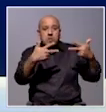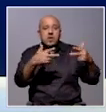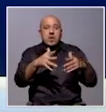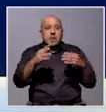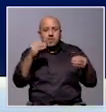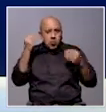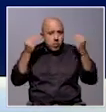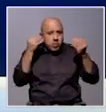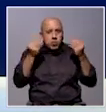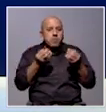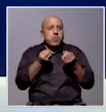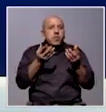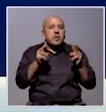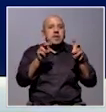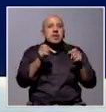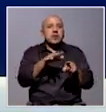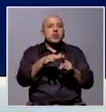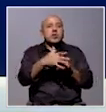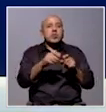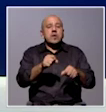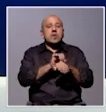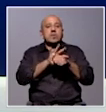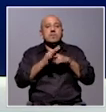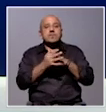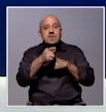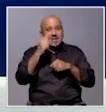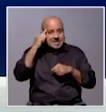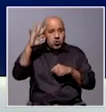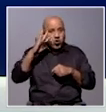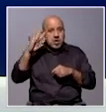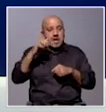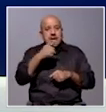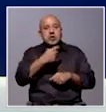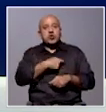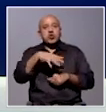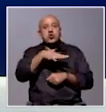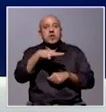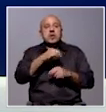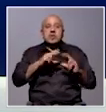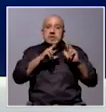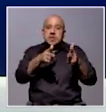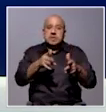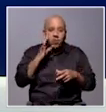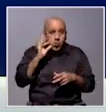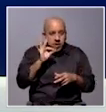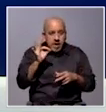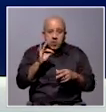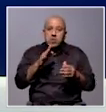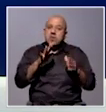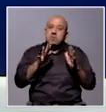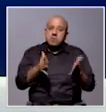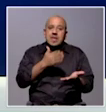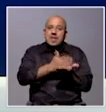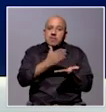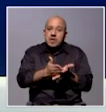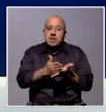preocupación e incertidumbre propia del contexto de pandemia desde el instituto de psicología social se recomienda mantener cuidado establecer límites y evitar